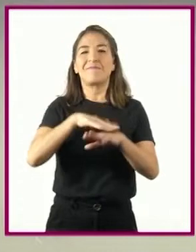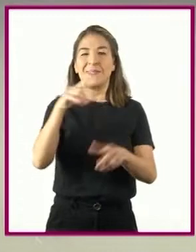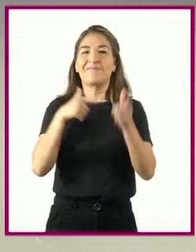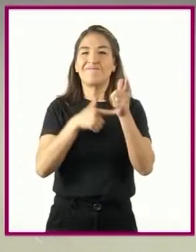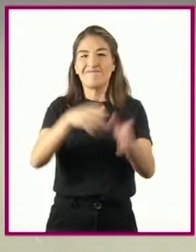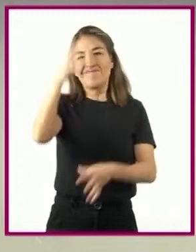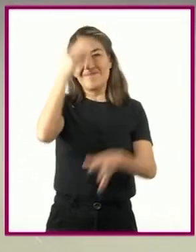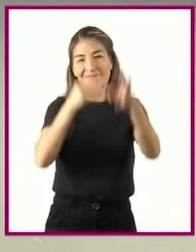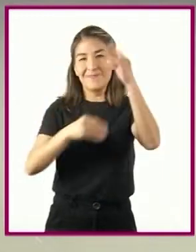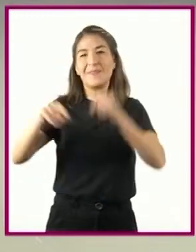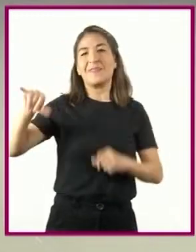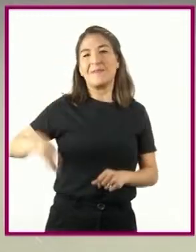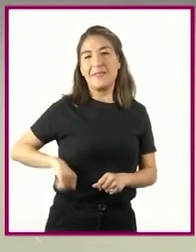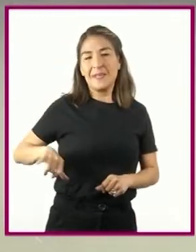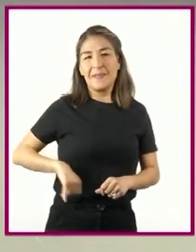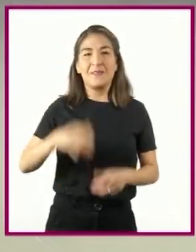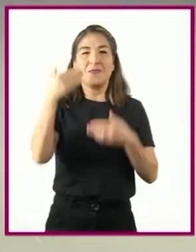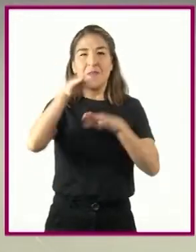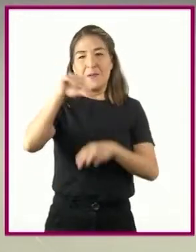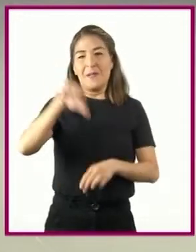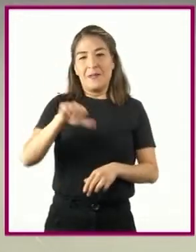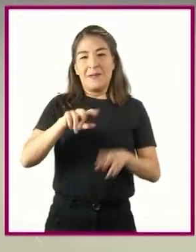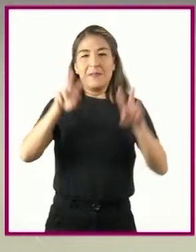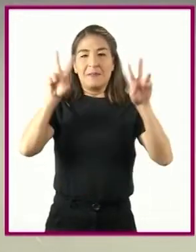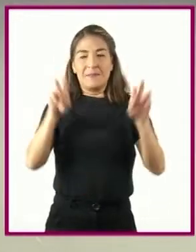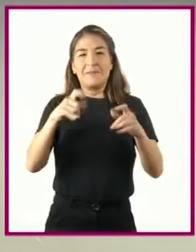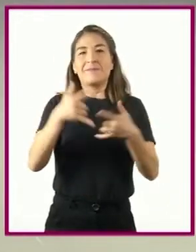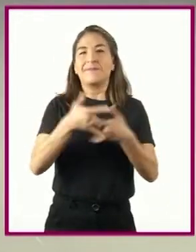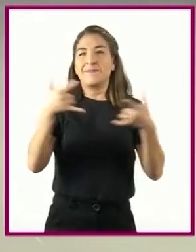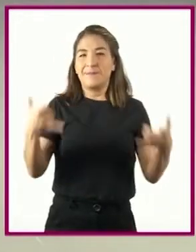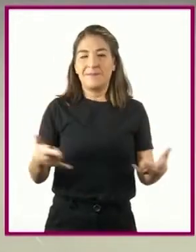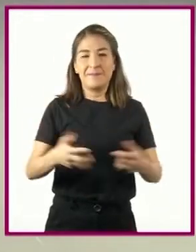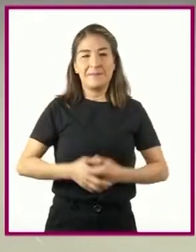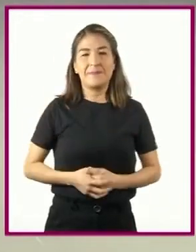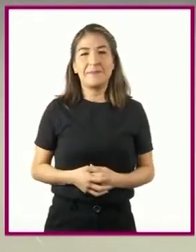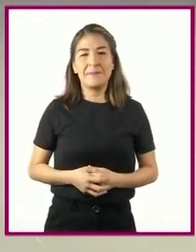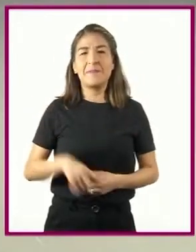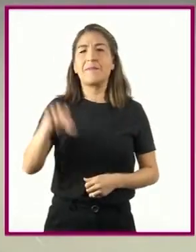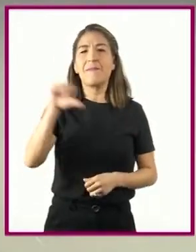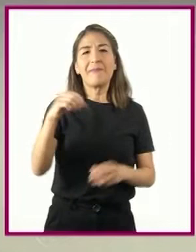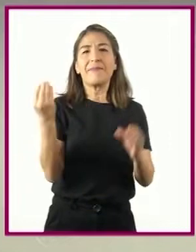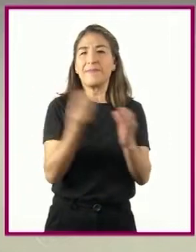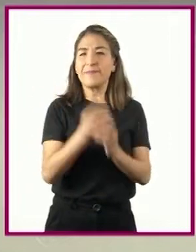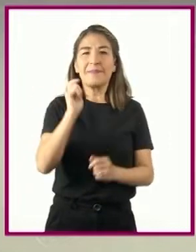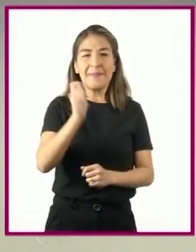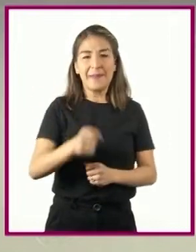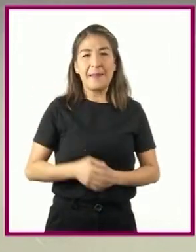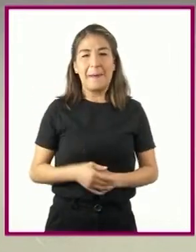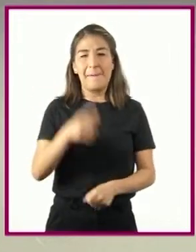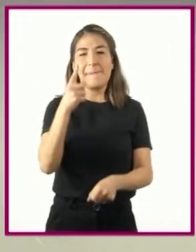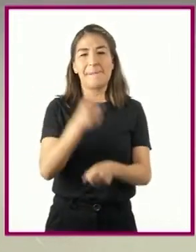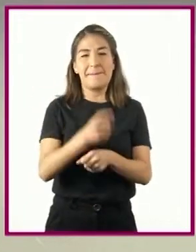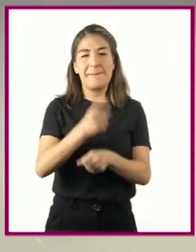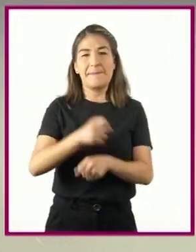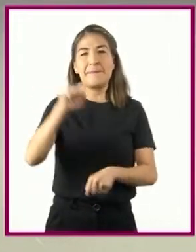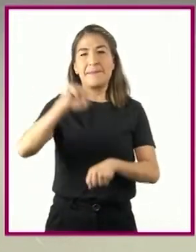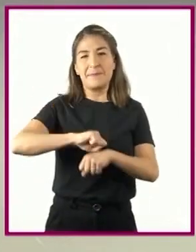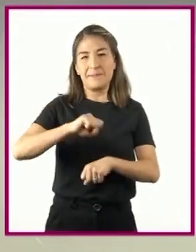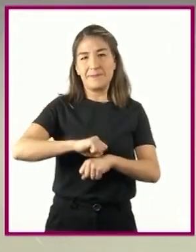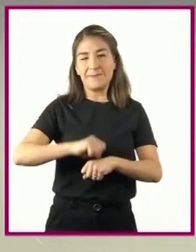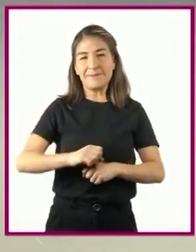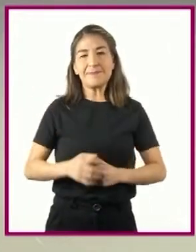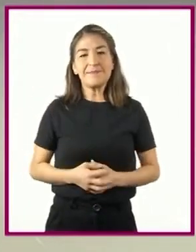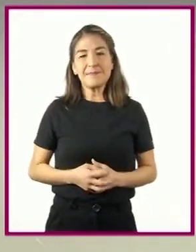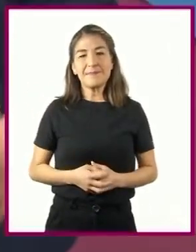y conocimientos de la asignatura Historia. Esta sesión corresponde a primer grado de educación